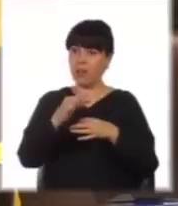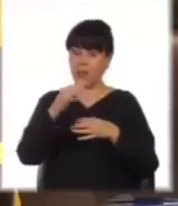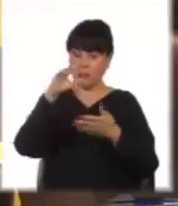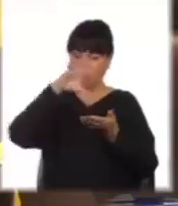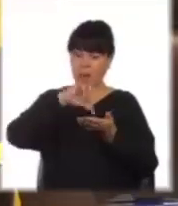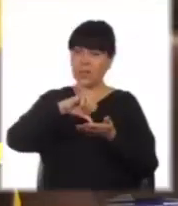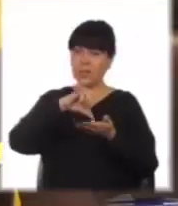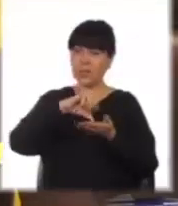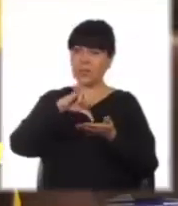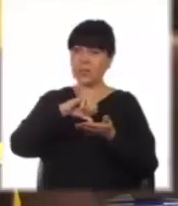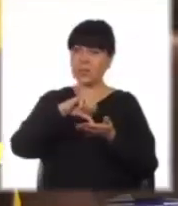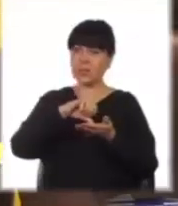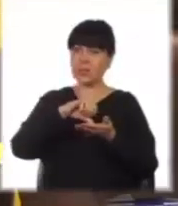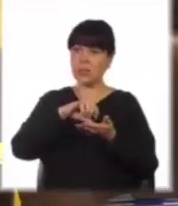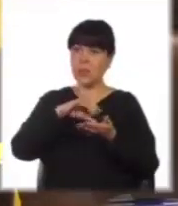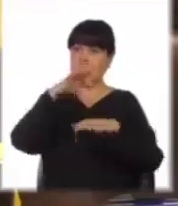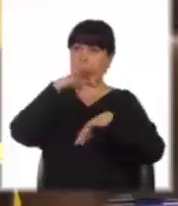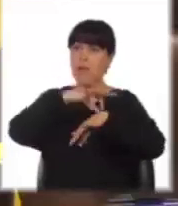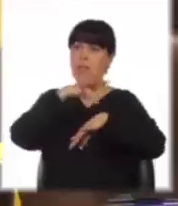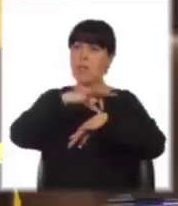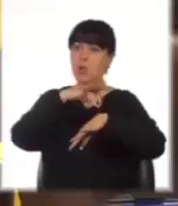país que son